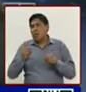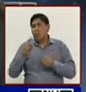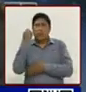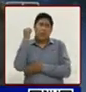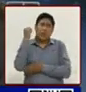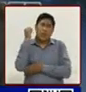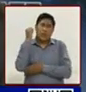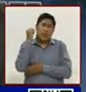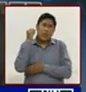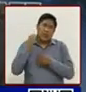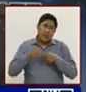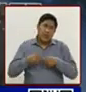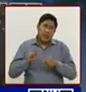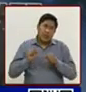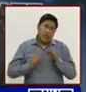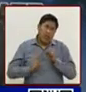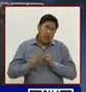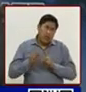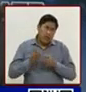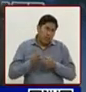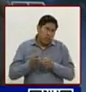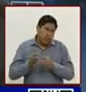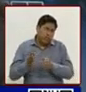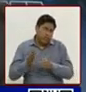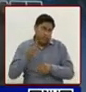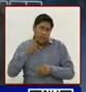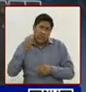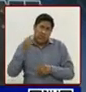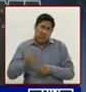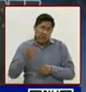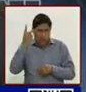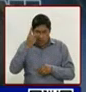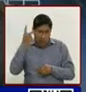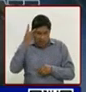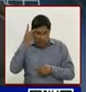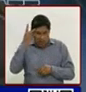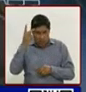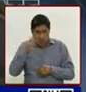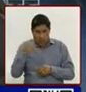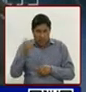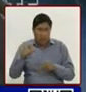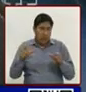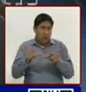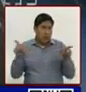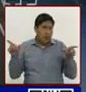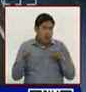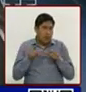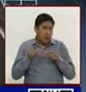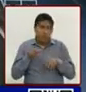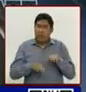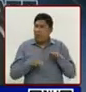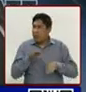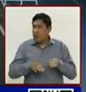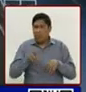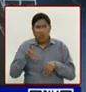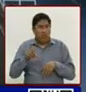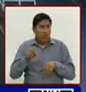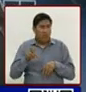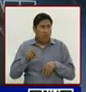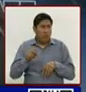procurador parece que sigue alguna línea, alguna instrucción política desde otro lado, que de repente no es